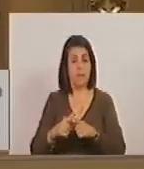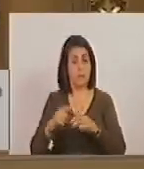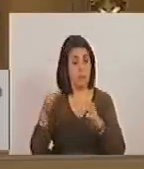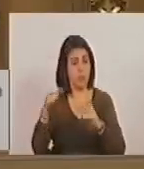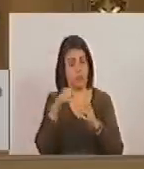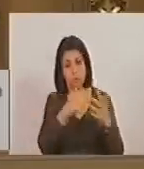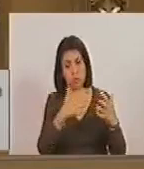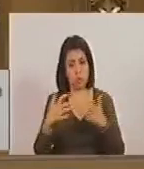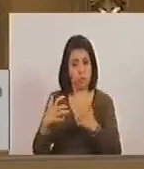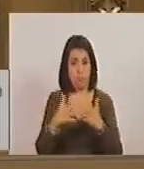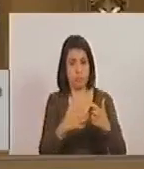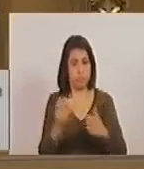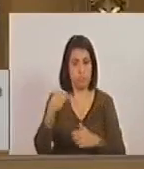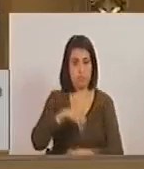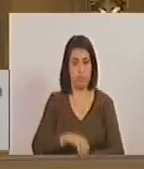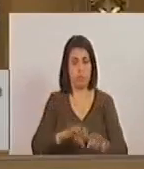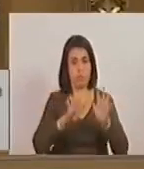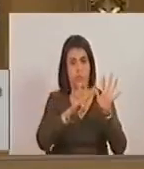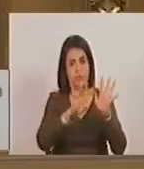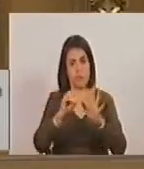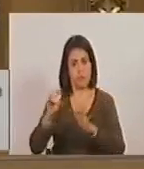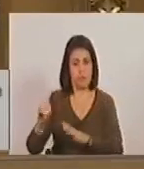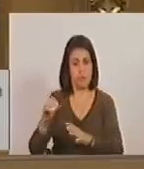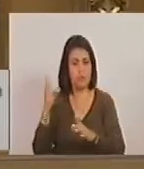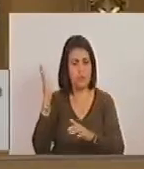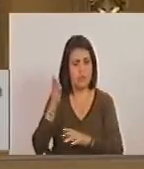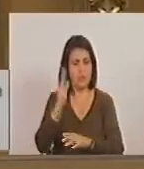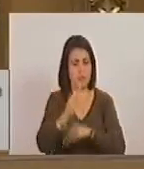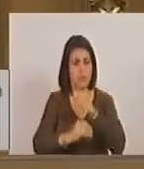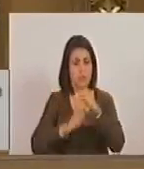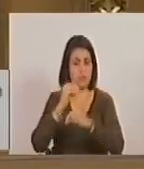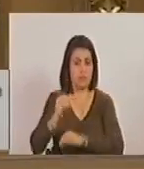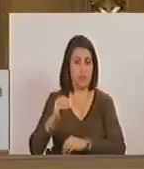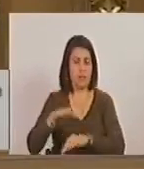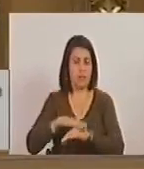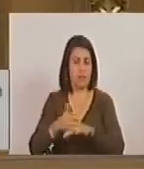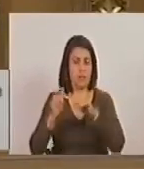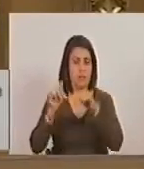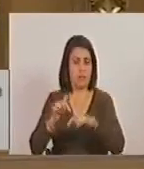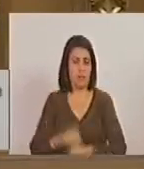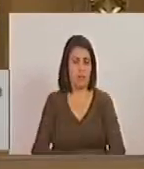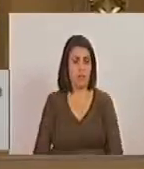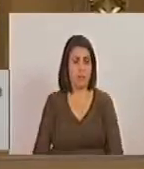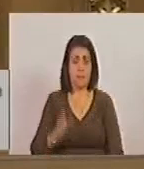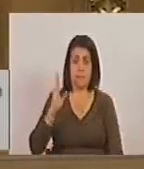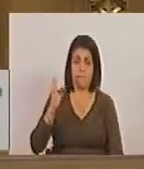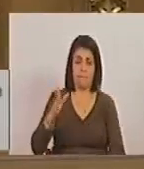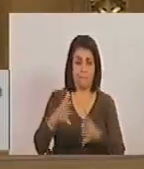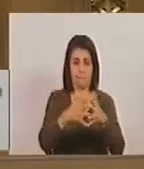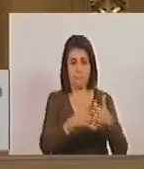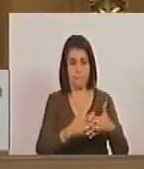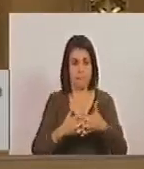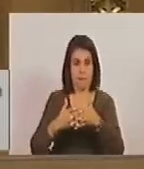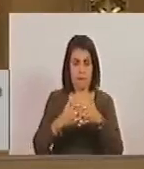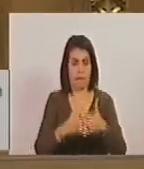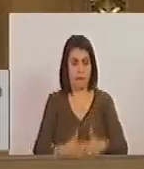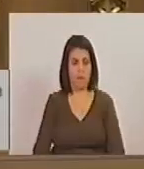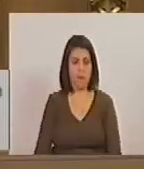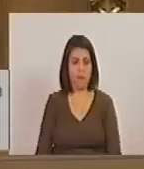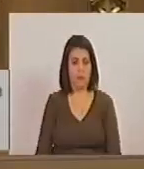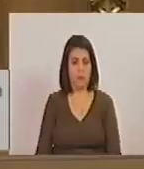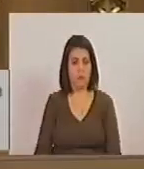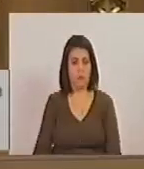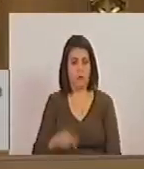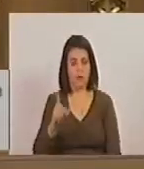de más de 900 sanciones que nos impone el imperio. Y que